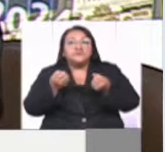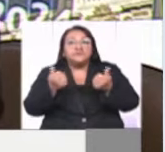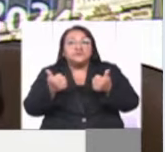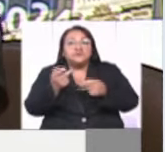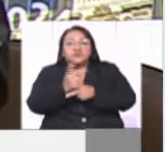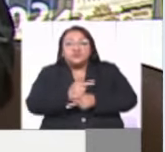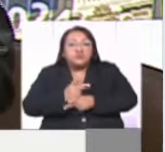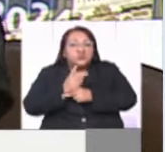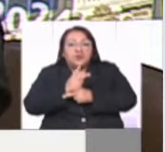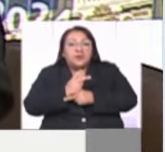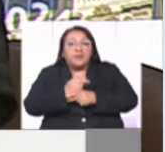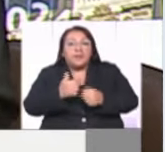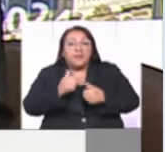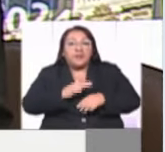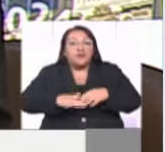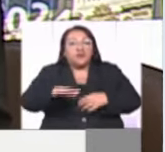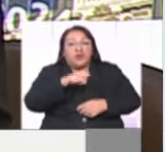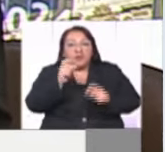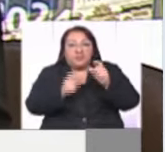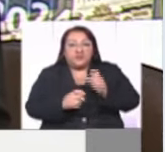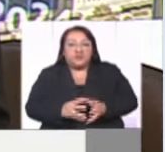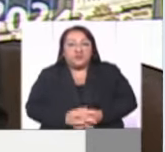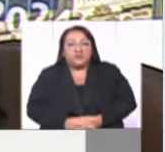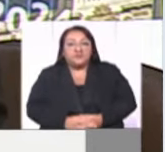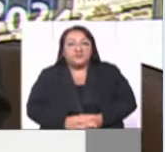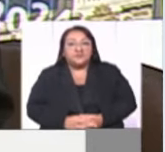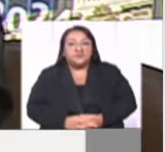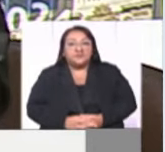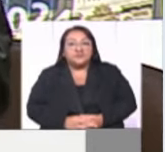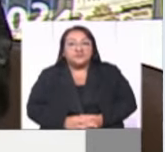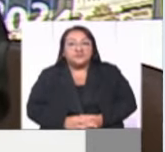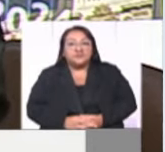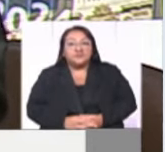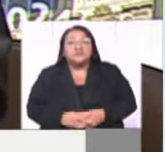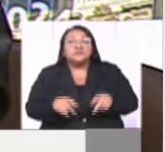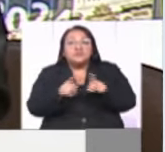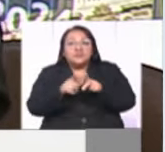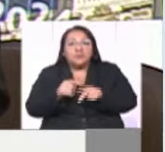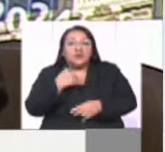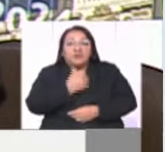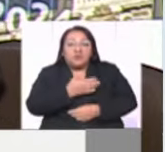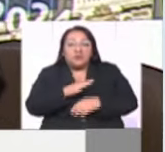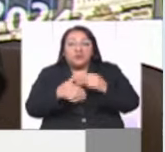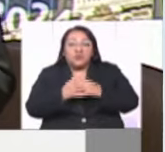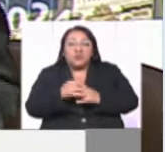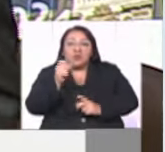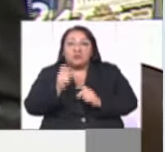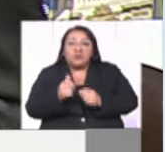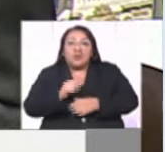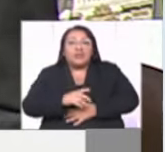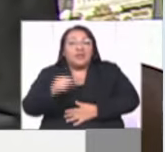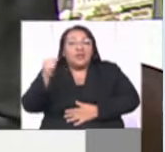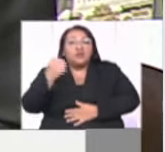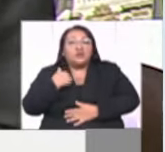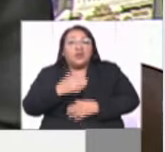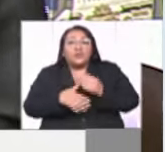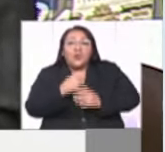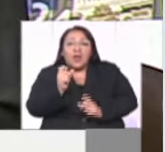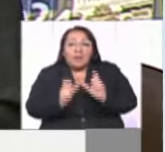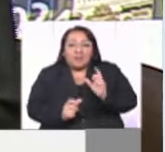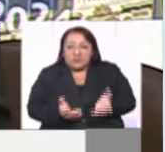bienestar general de la población, así como favorecer el derecho que tiene toda